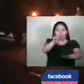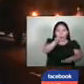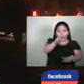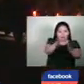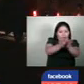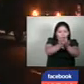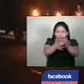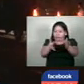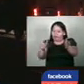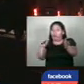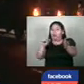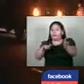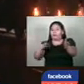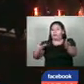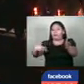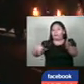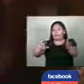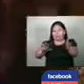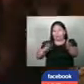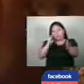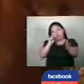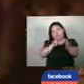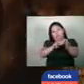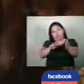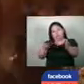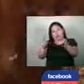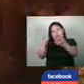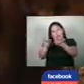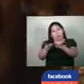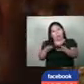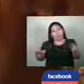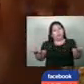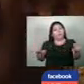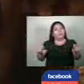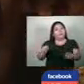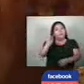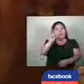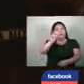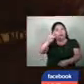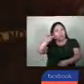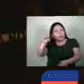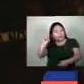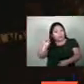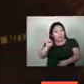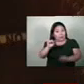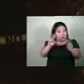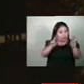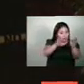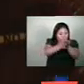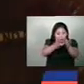la fecha, que también ha habido una reducción de 240 homicidios en esos 168 días,